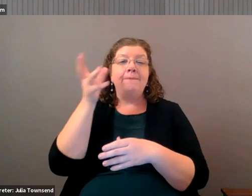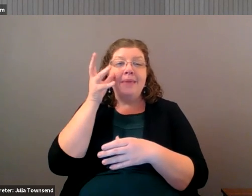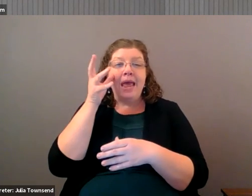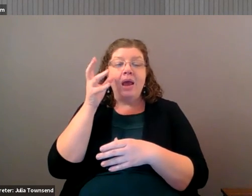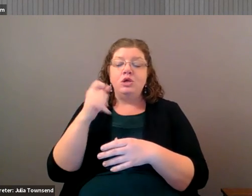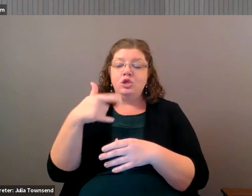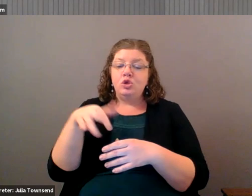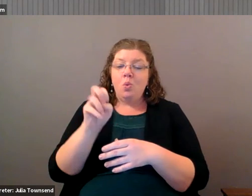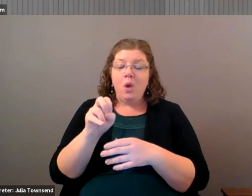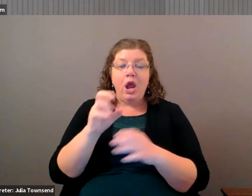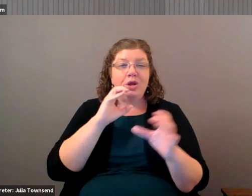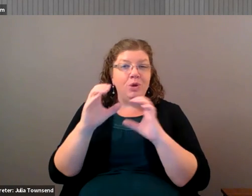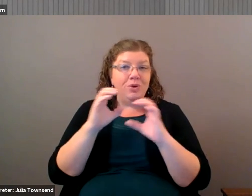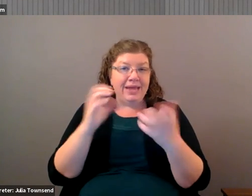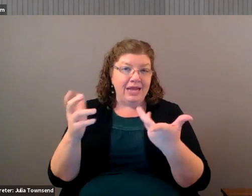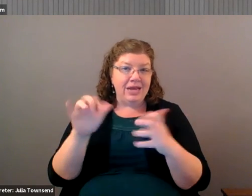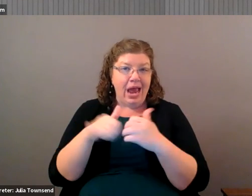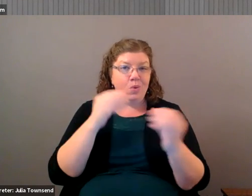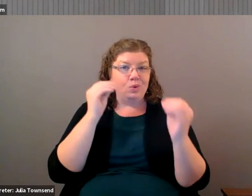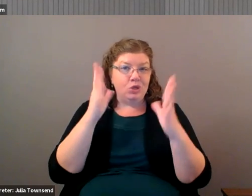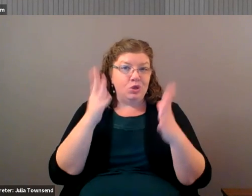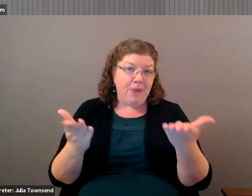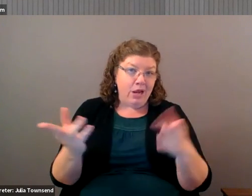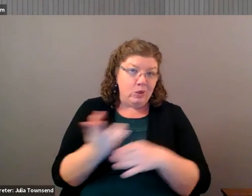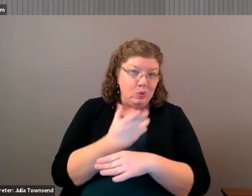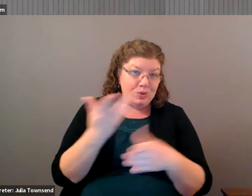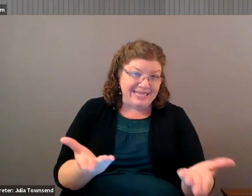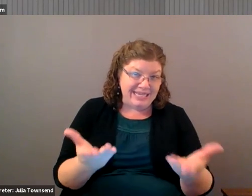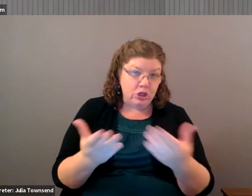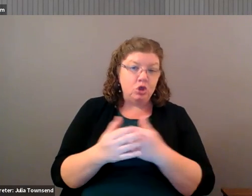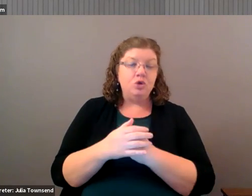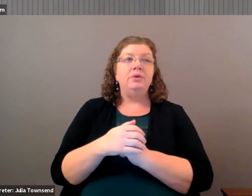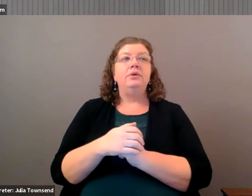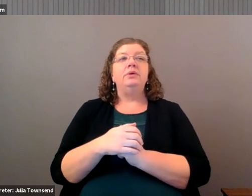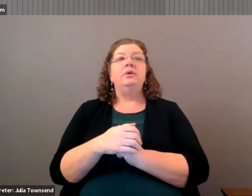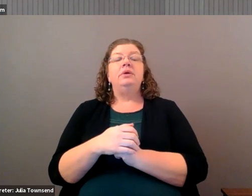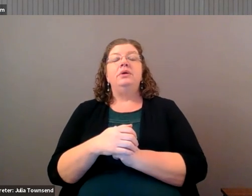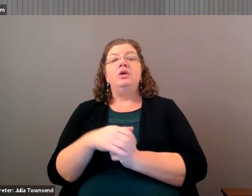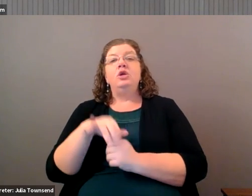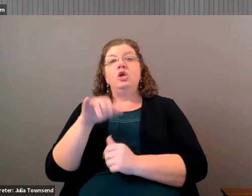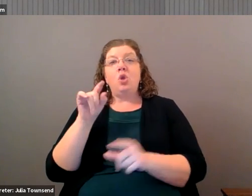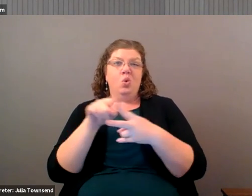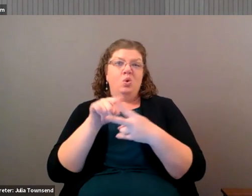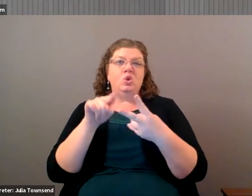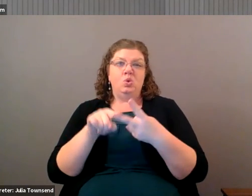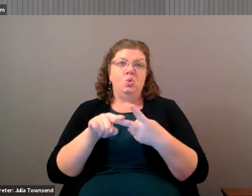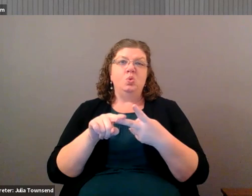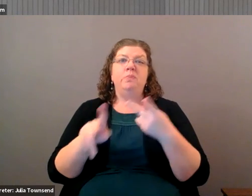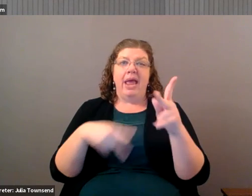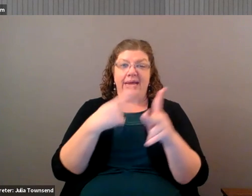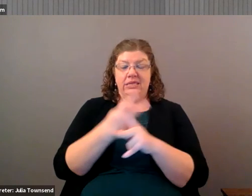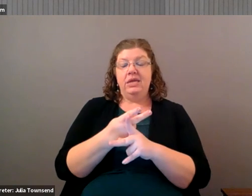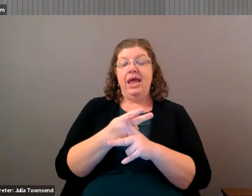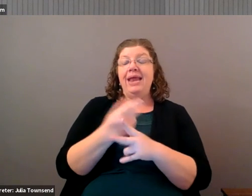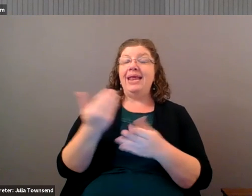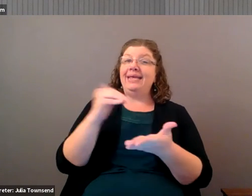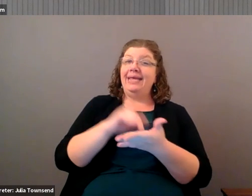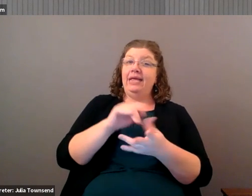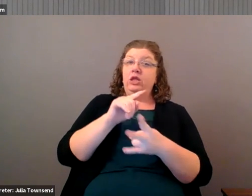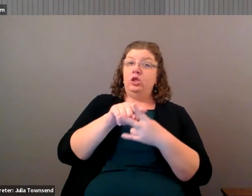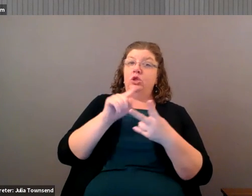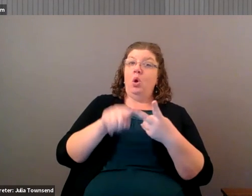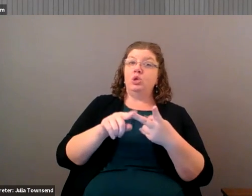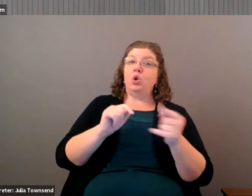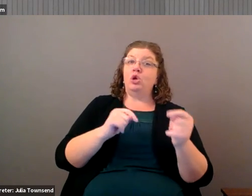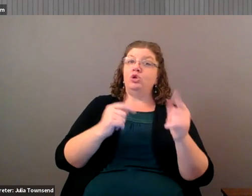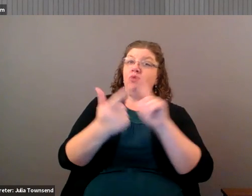Square. Así es que lo pueden hacer los maestros aquí. Entonces, esas son las dos fuentes y todo